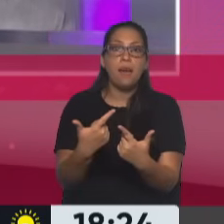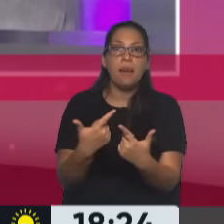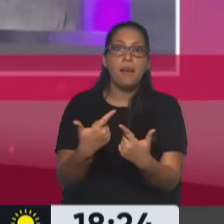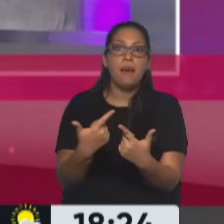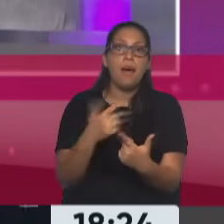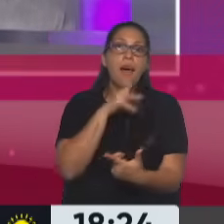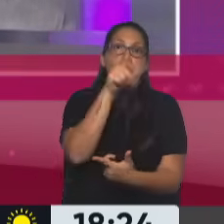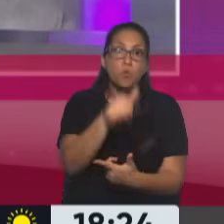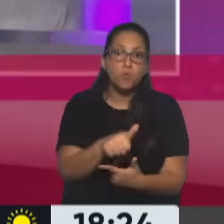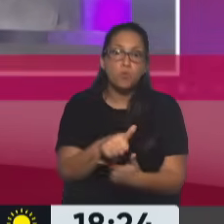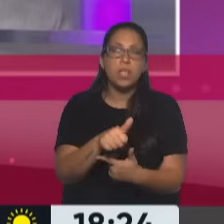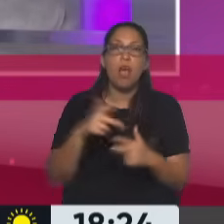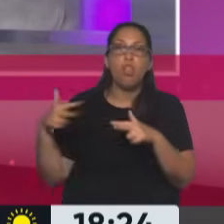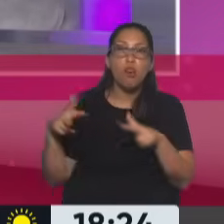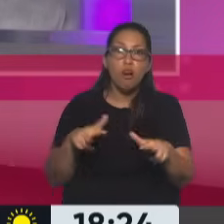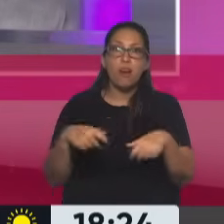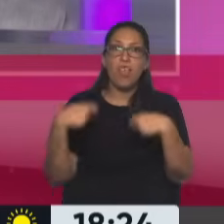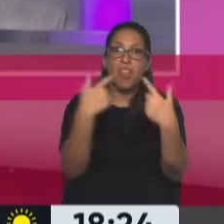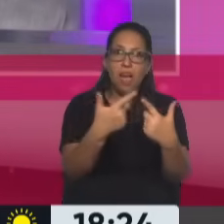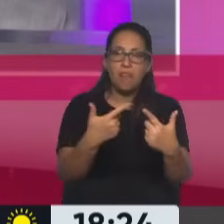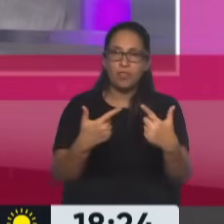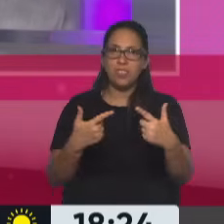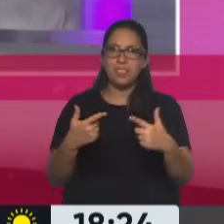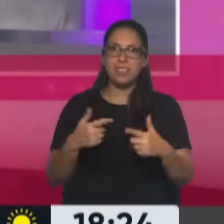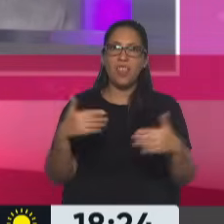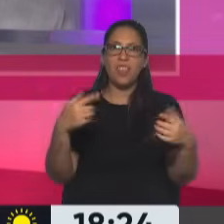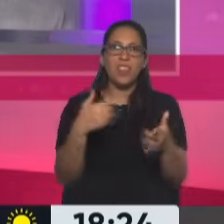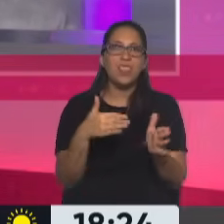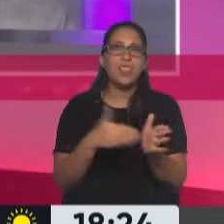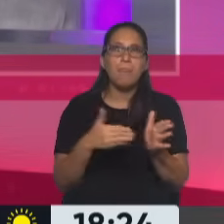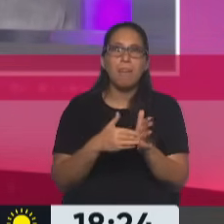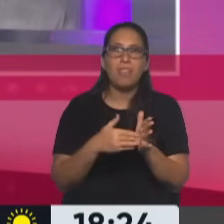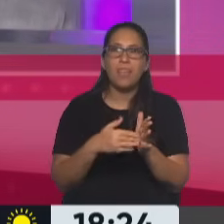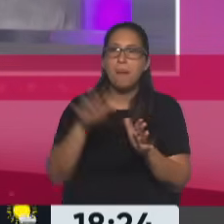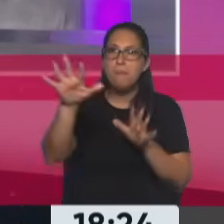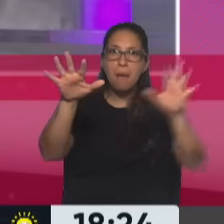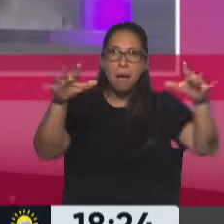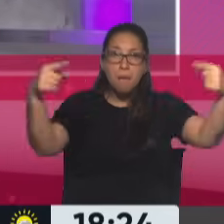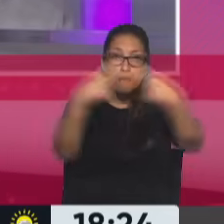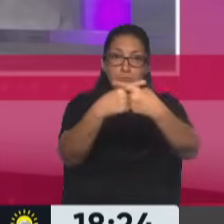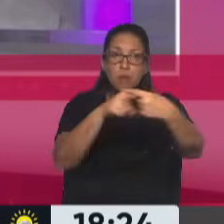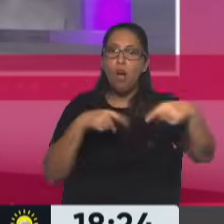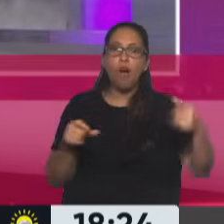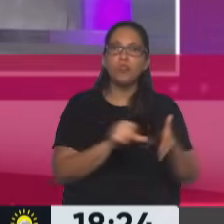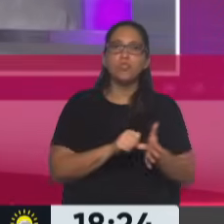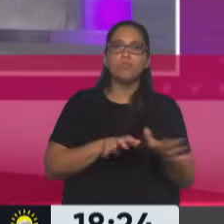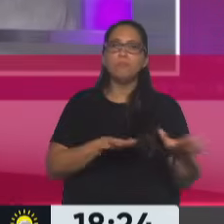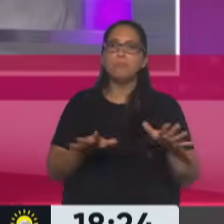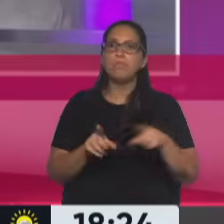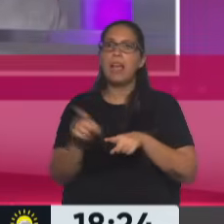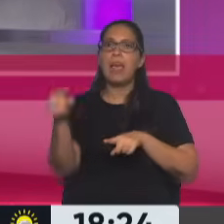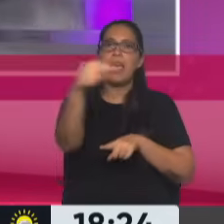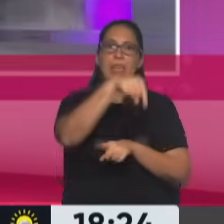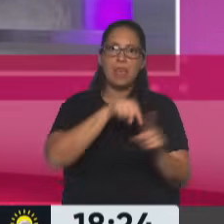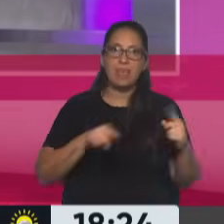a Rusia, proveyendo drones, etcétera, etcétera. Entonces, el movimiento coordinado es lo que hay que mirar, ¿no? Es ese movimiento